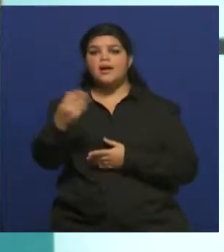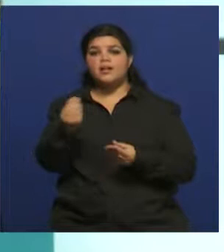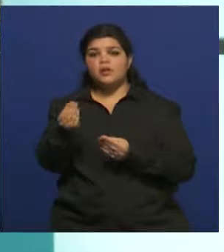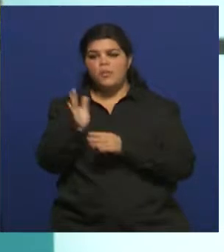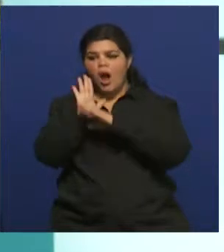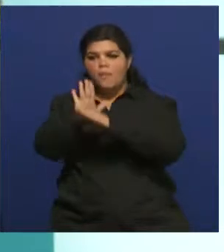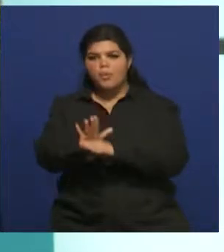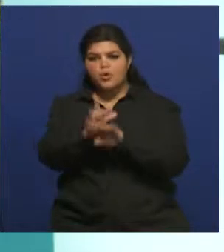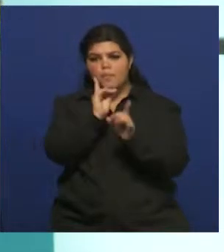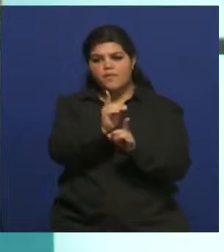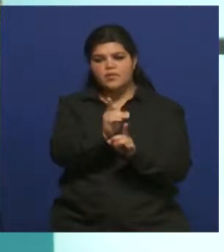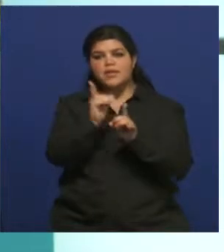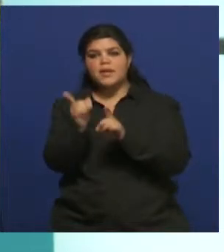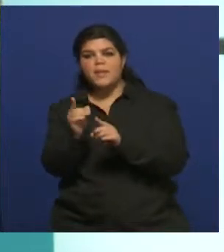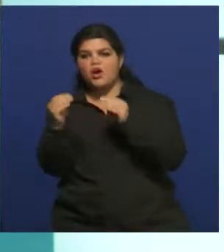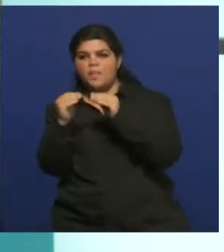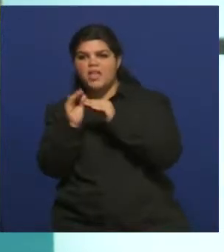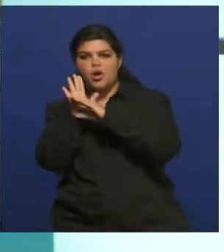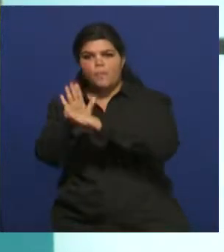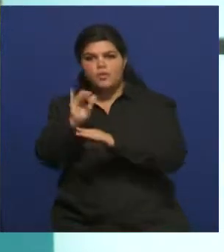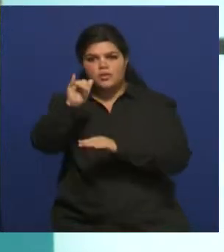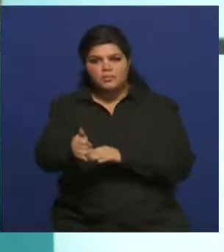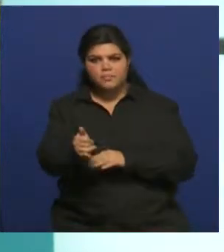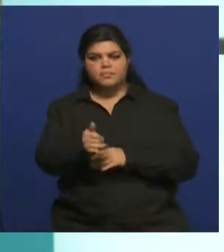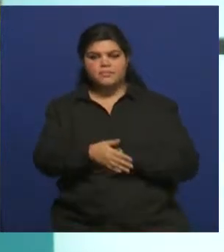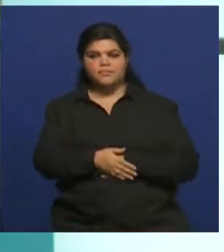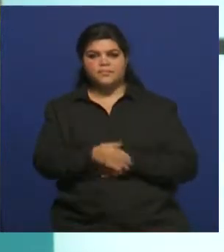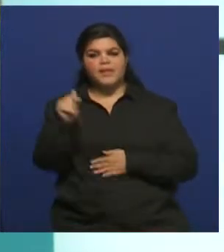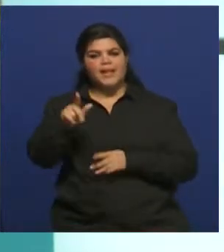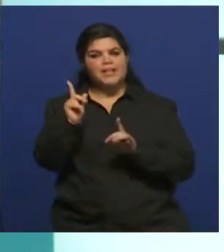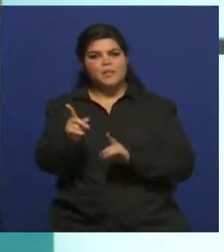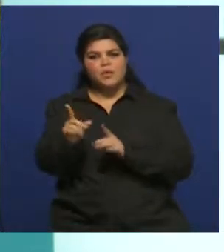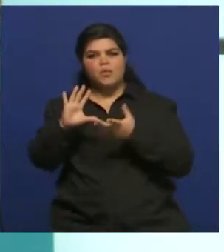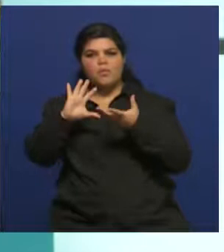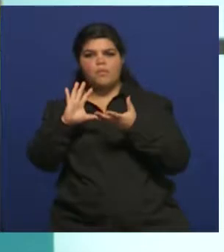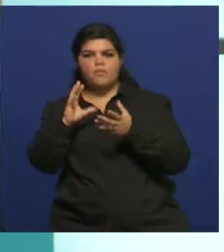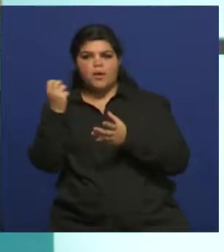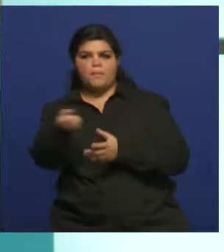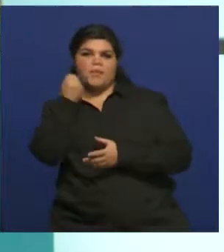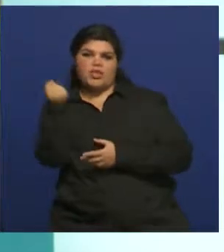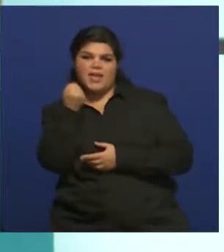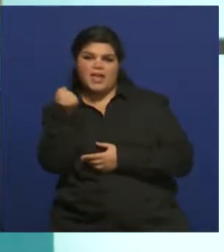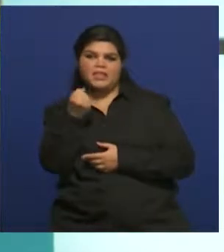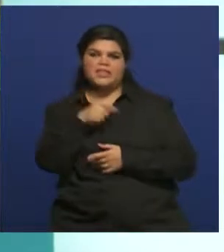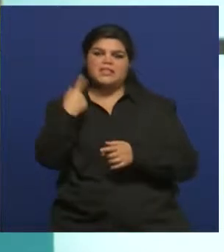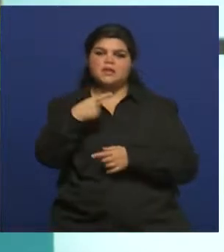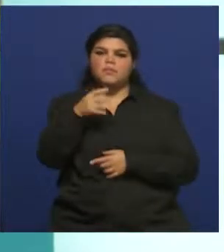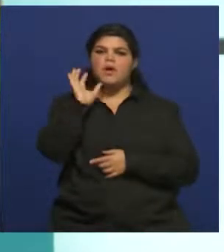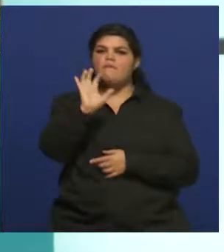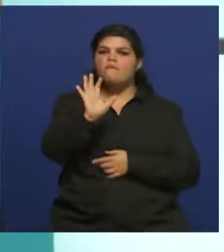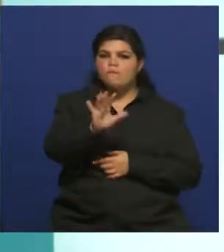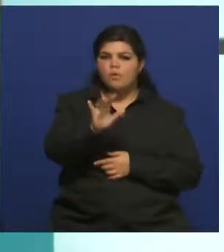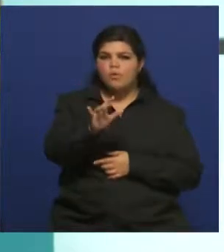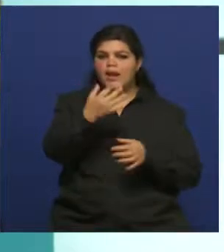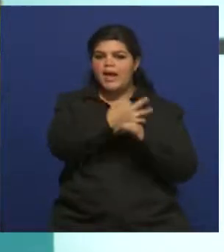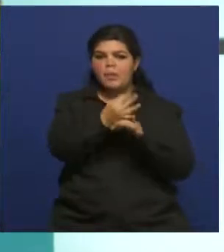no solo de los profesores, sino también de los compañeros, que, bueno, también entra el juego últimamente del bullying escolar y, bueno, en